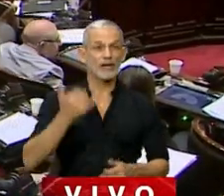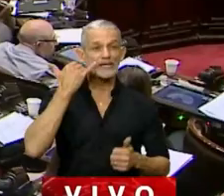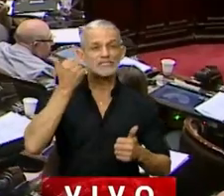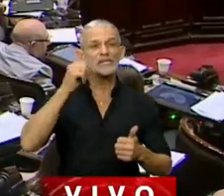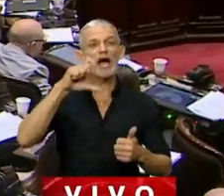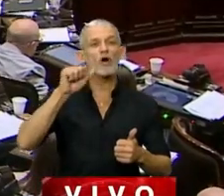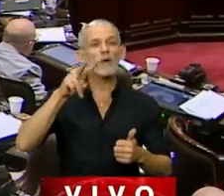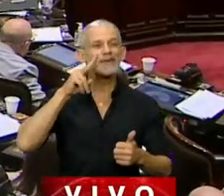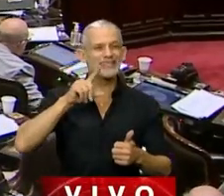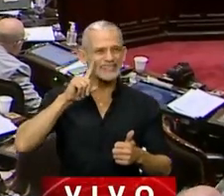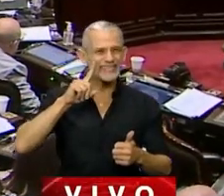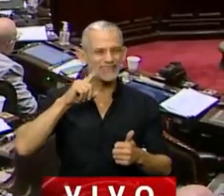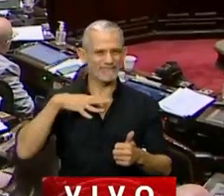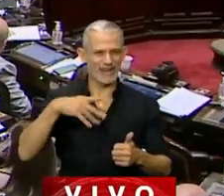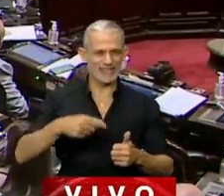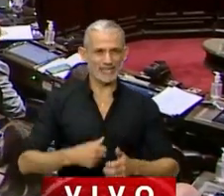Jacobiti falta.